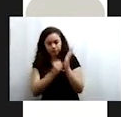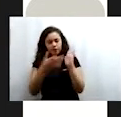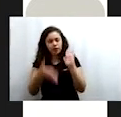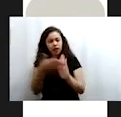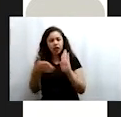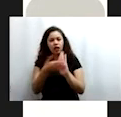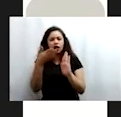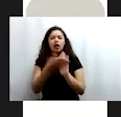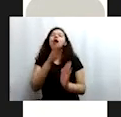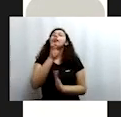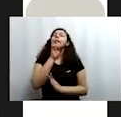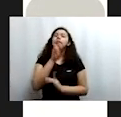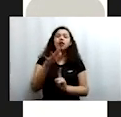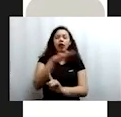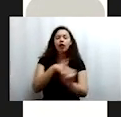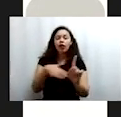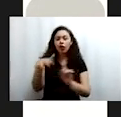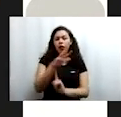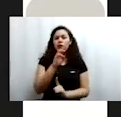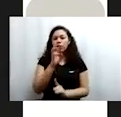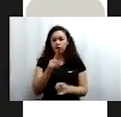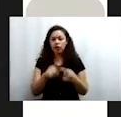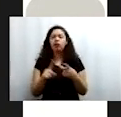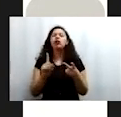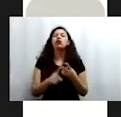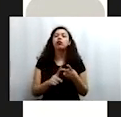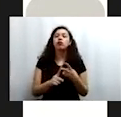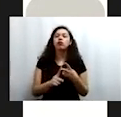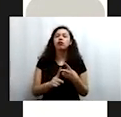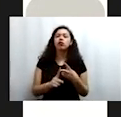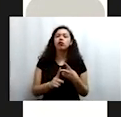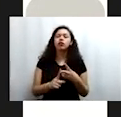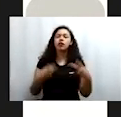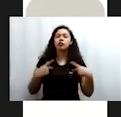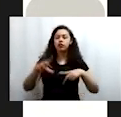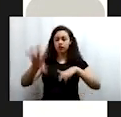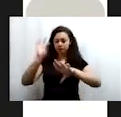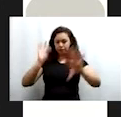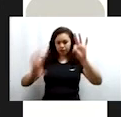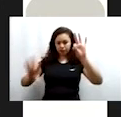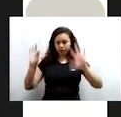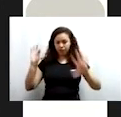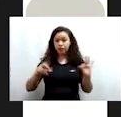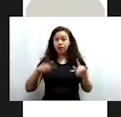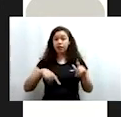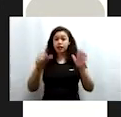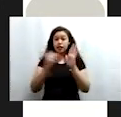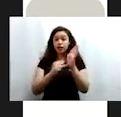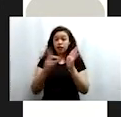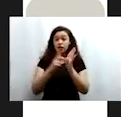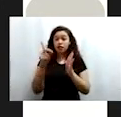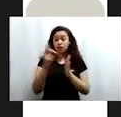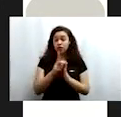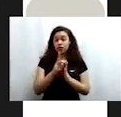ambiente laboral, quien hace que recluyan y seleccionen al personal. Es de este departamento de quien